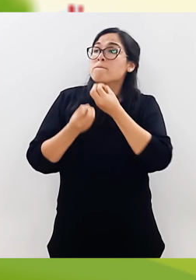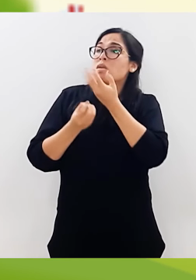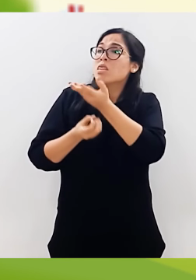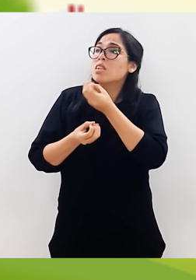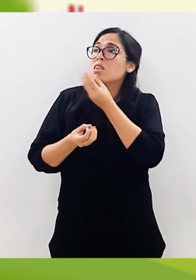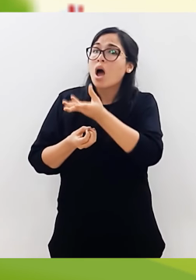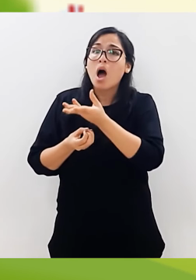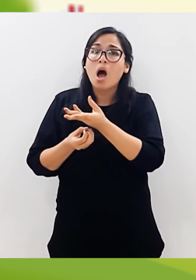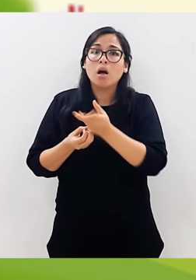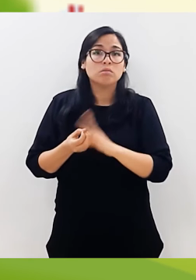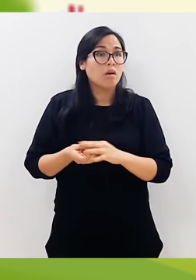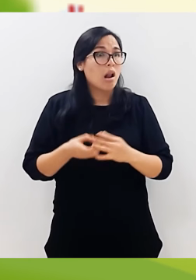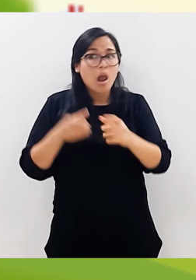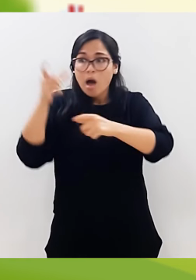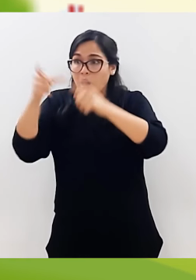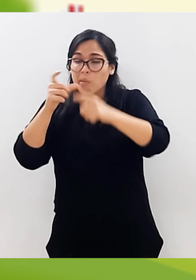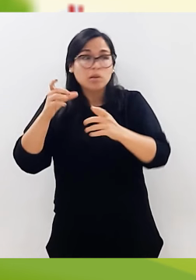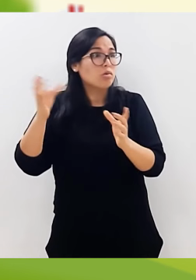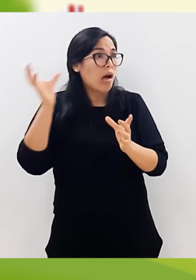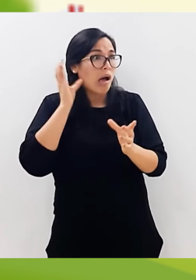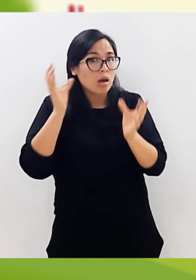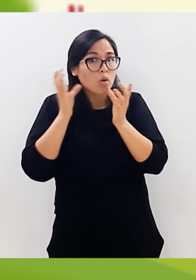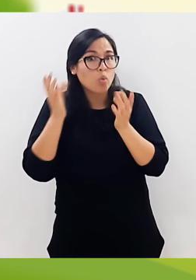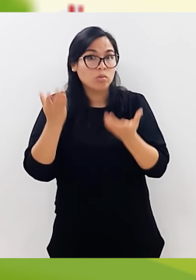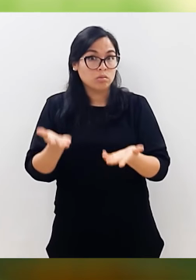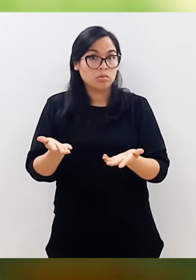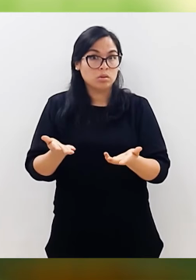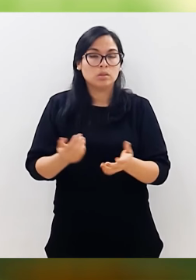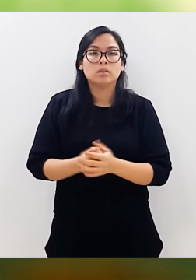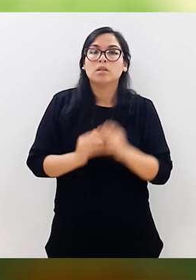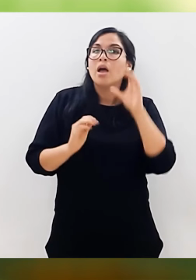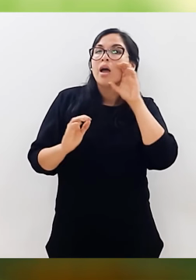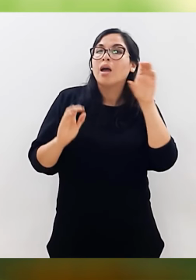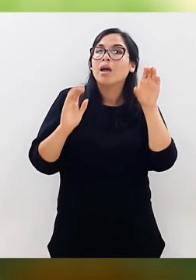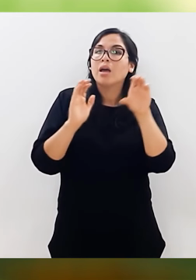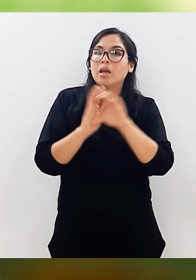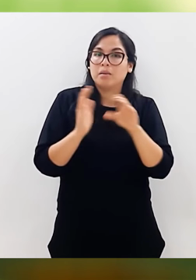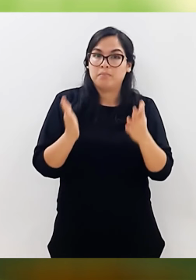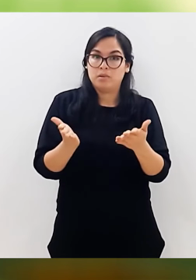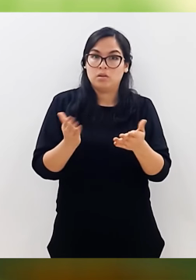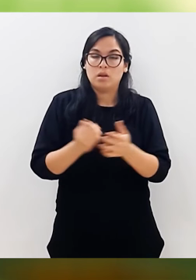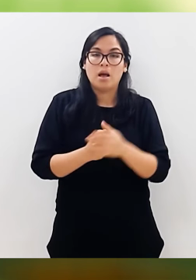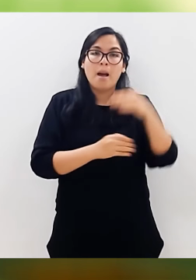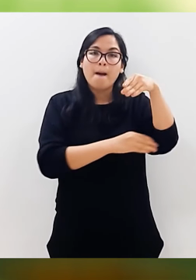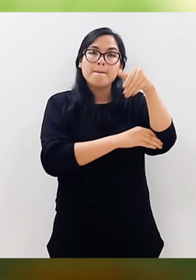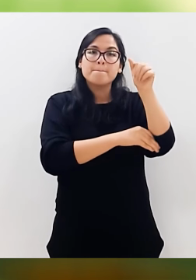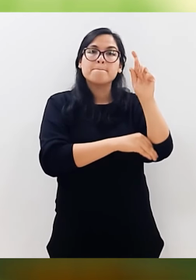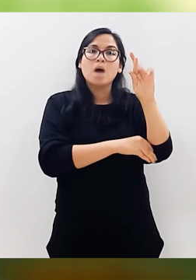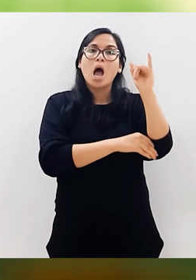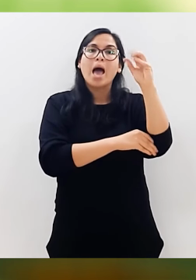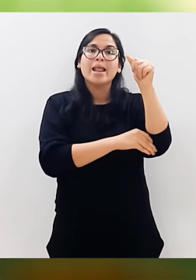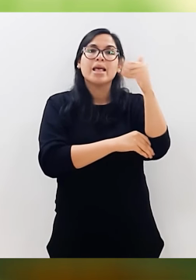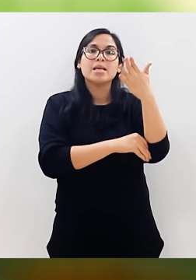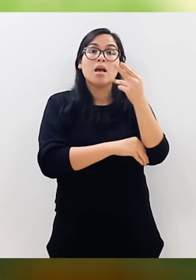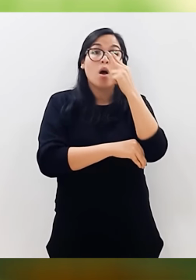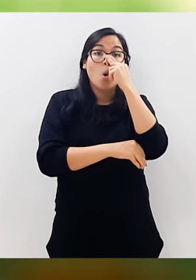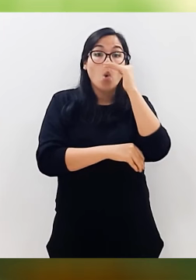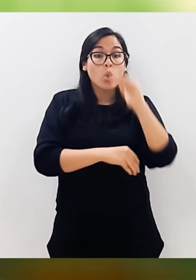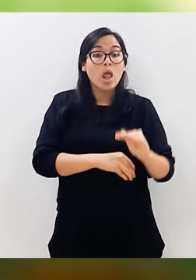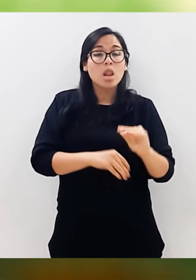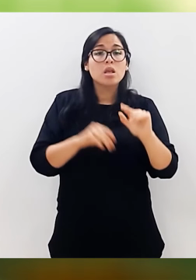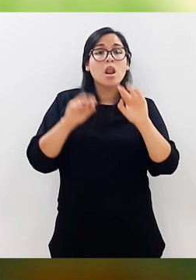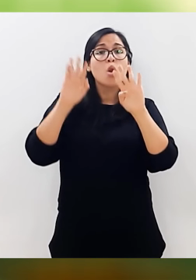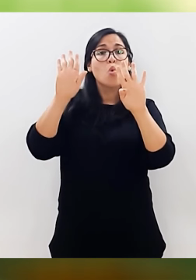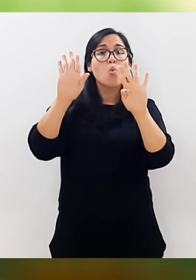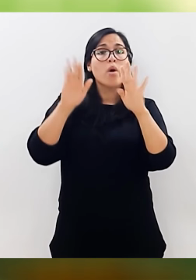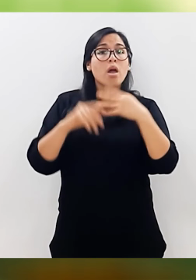opinar y ser escuchados. Les pongo un ejemplo. María es